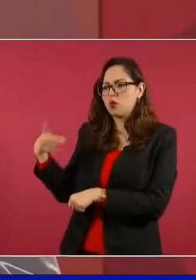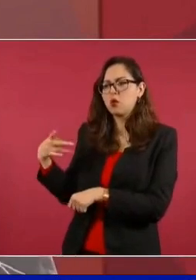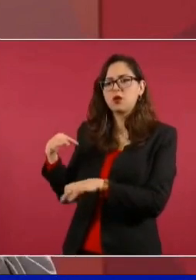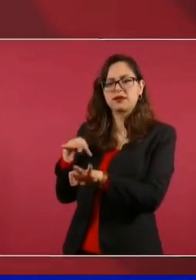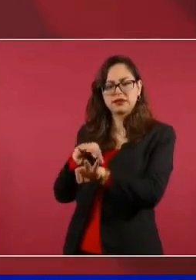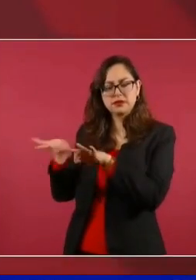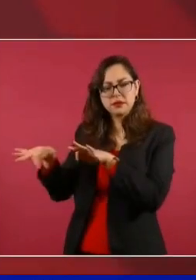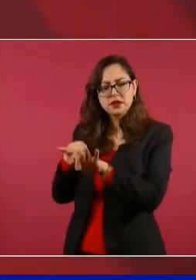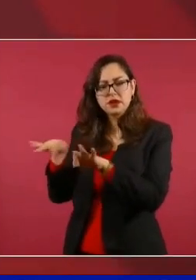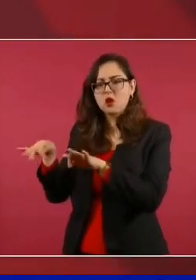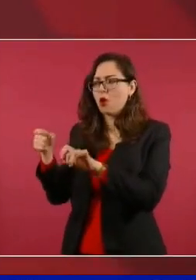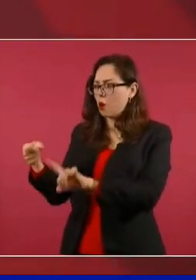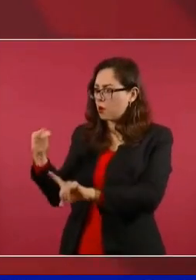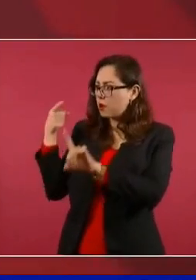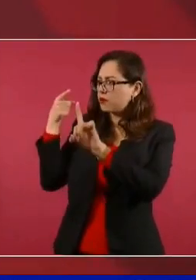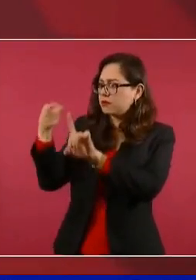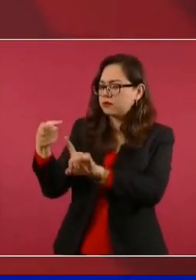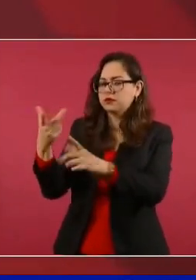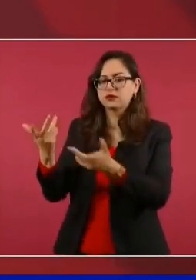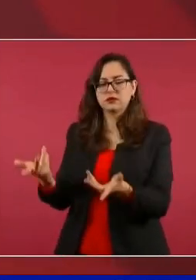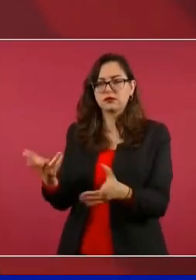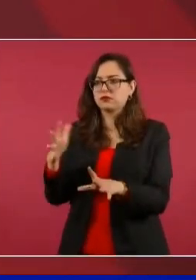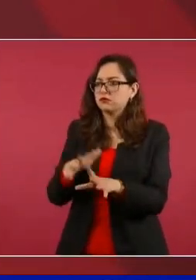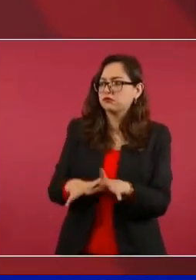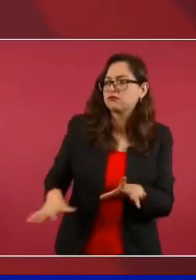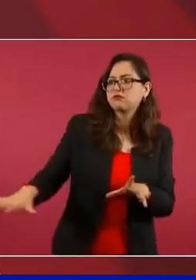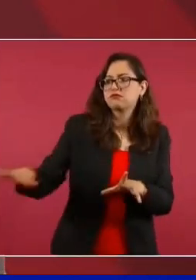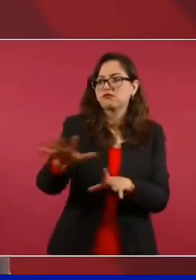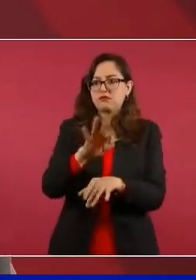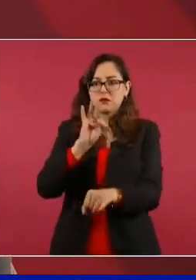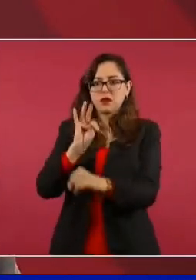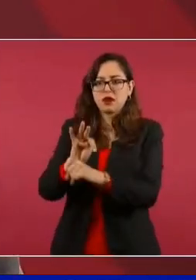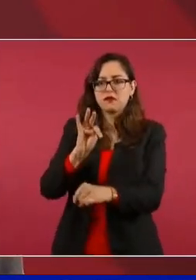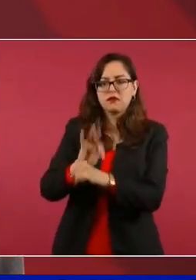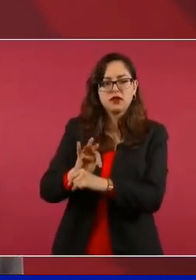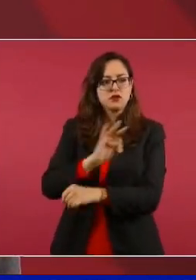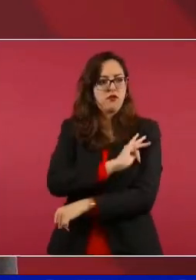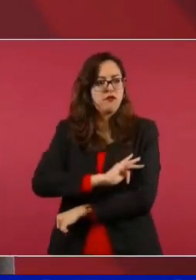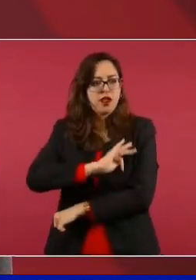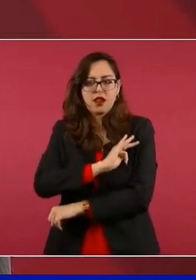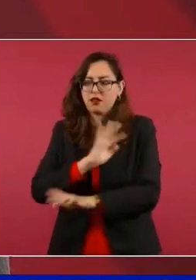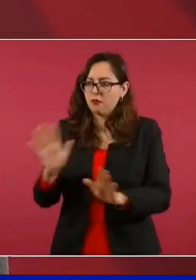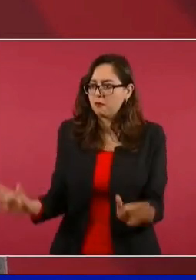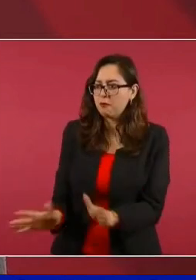el objetivo principal del gobierno lograr la felicidad del pueblo?